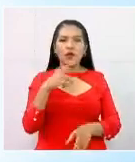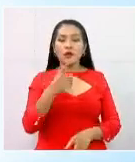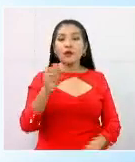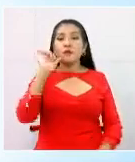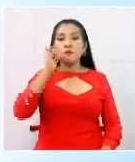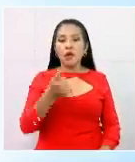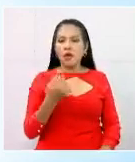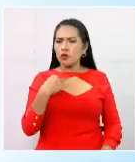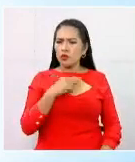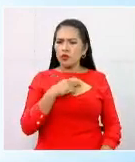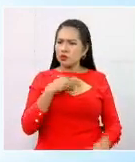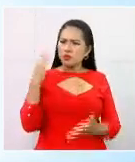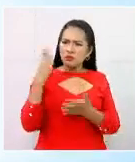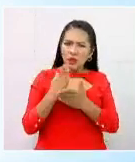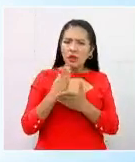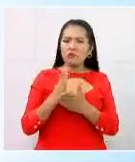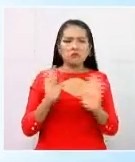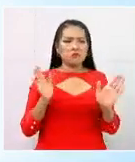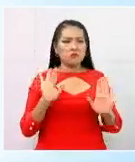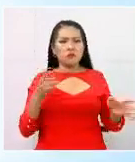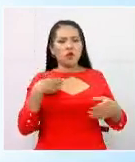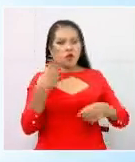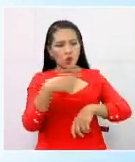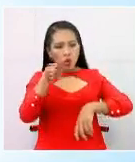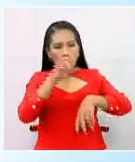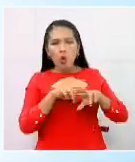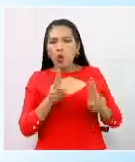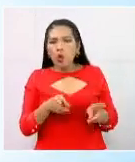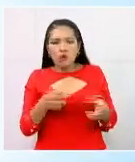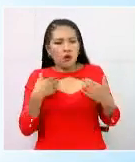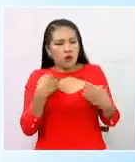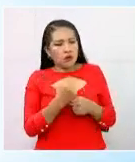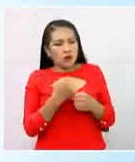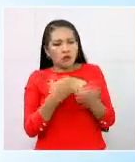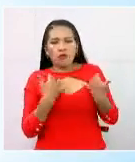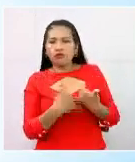abrirán sus puestos con total normalidad para atender a la población en los mercados.